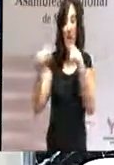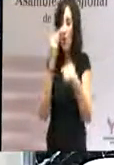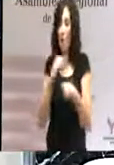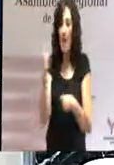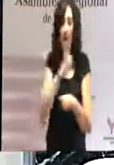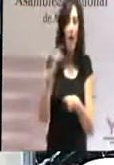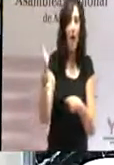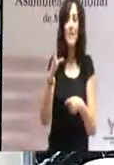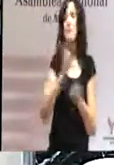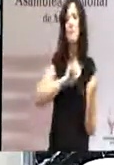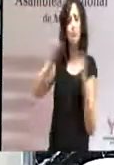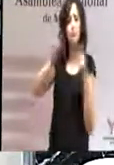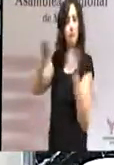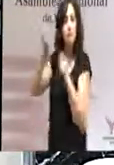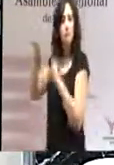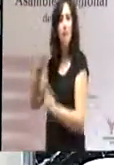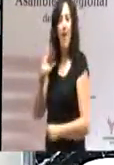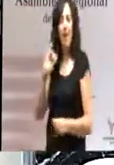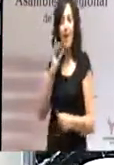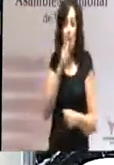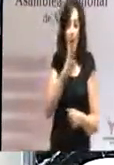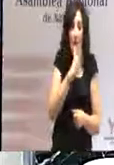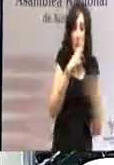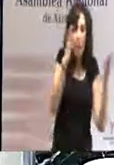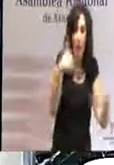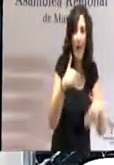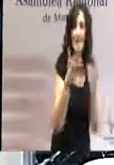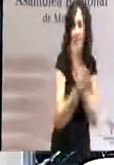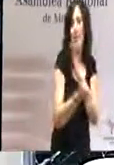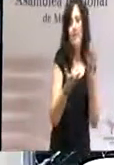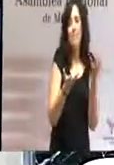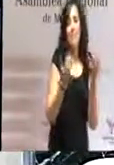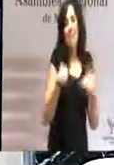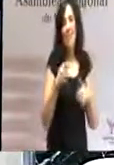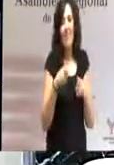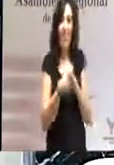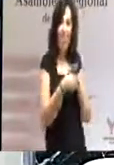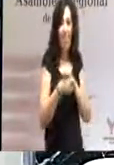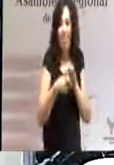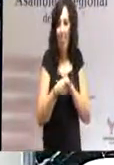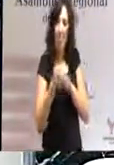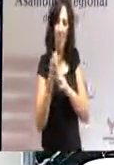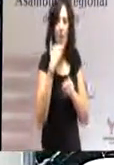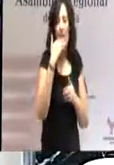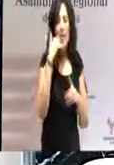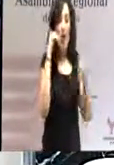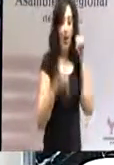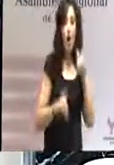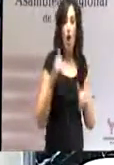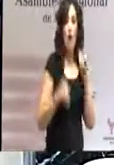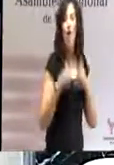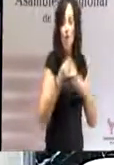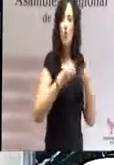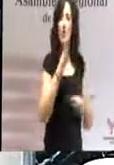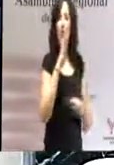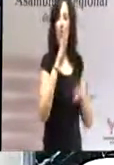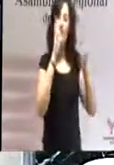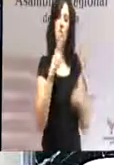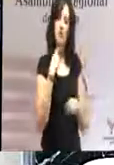mercados del mundo, pero no tienen agua y sigue siendo arma arrojadiza y electoral, elección tras elección. Señor